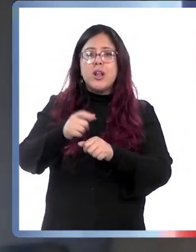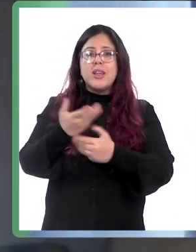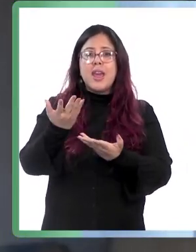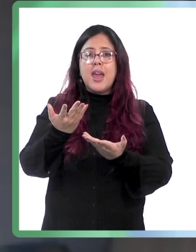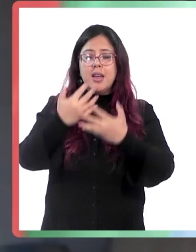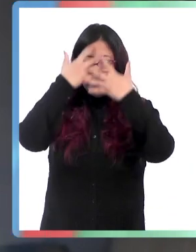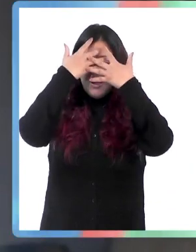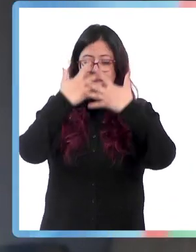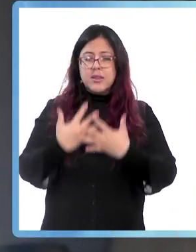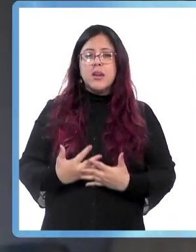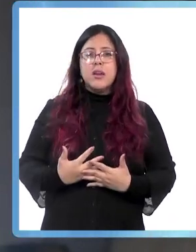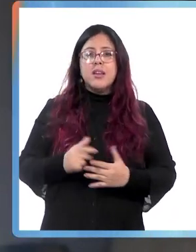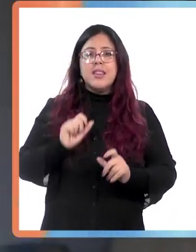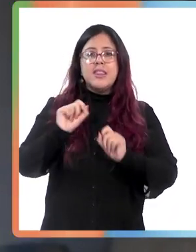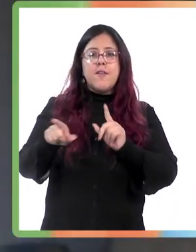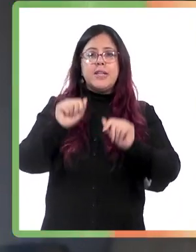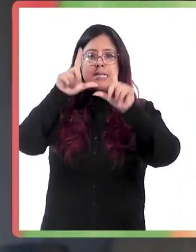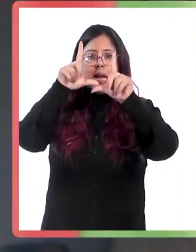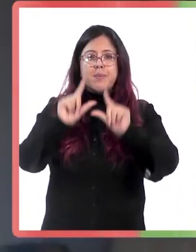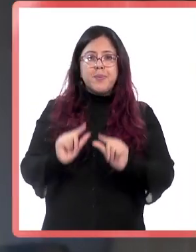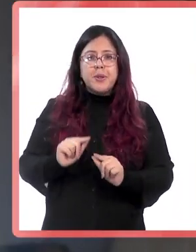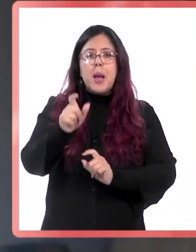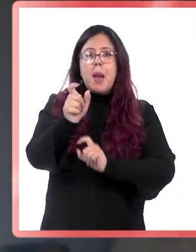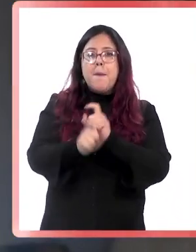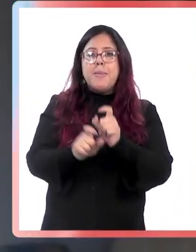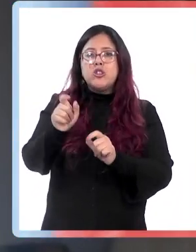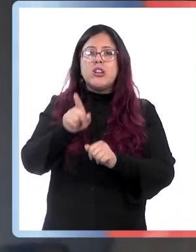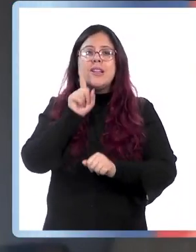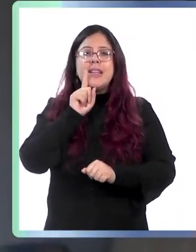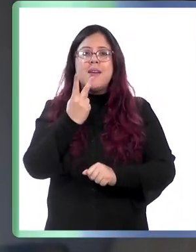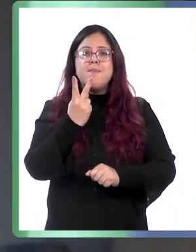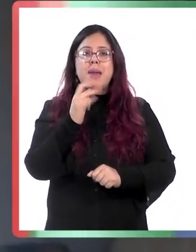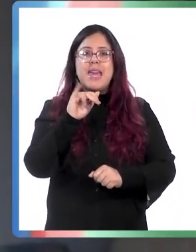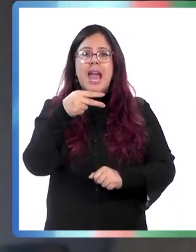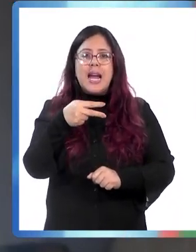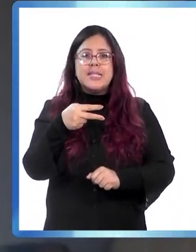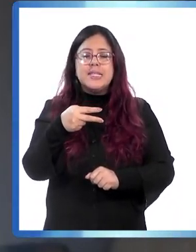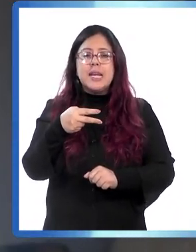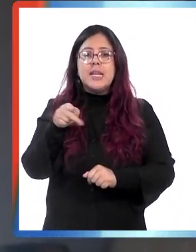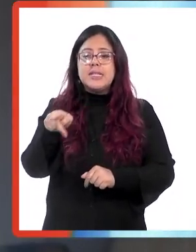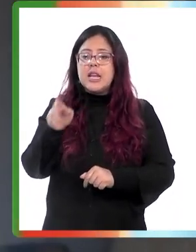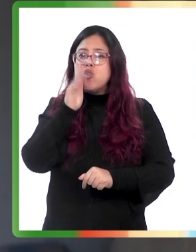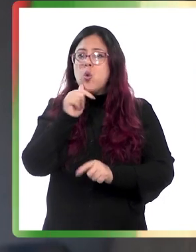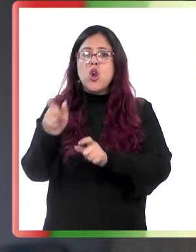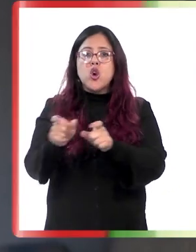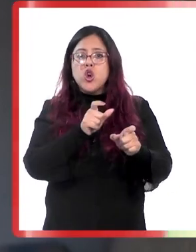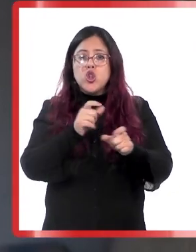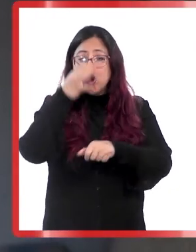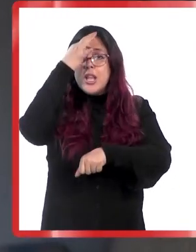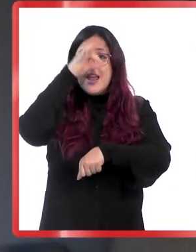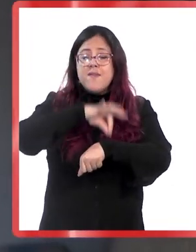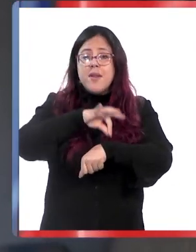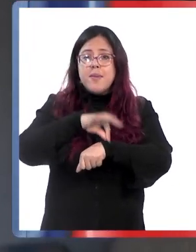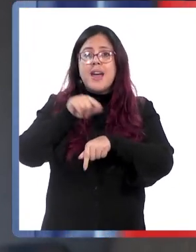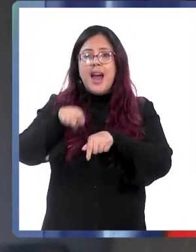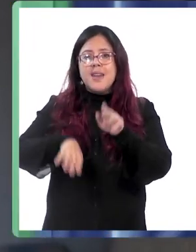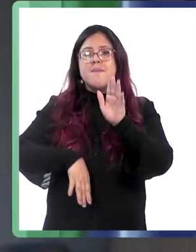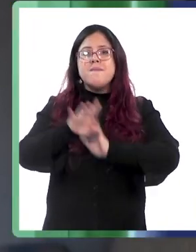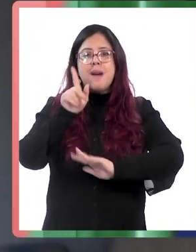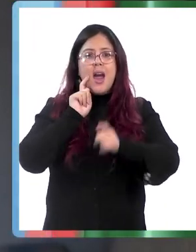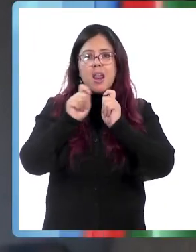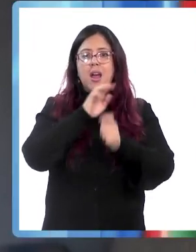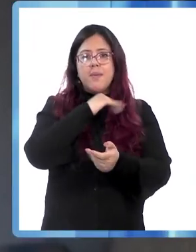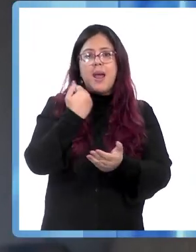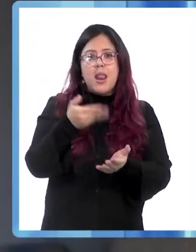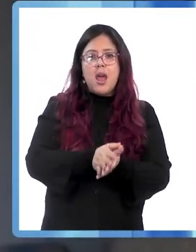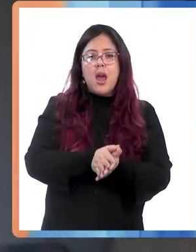sistema inmune debilitado. Muchas de estas personas convivían con el VIH y si no estás con un buen control de la enfermedad, tienen más